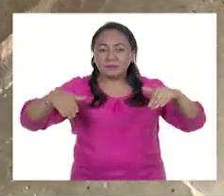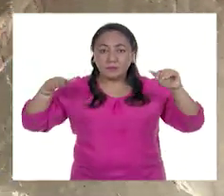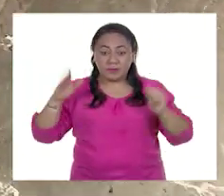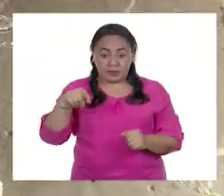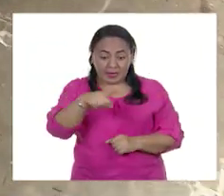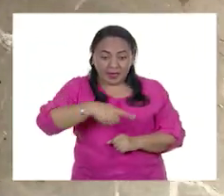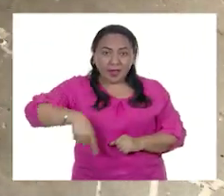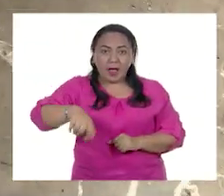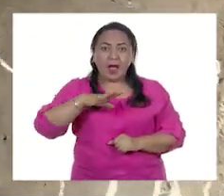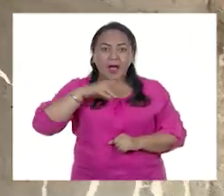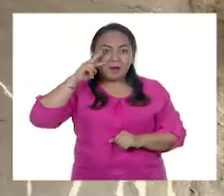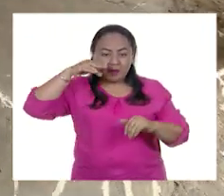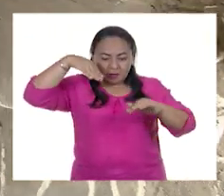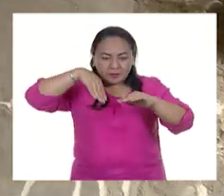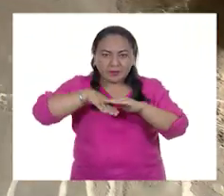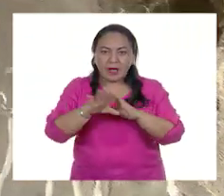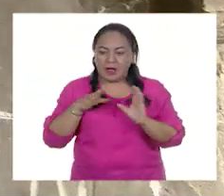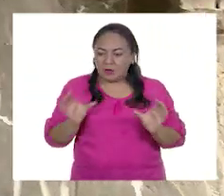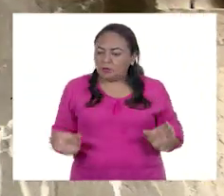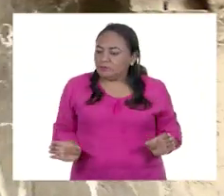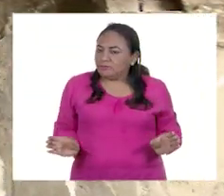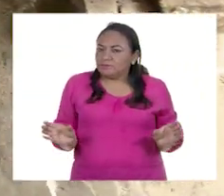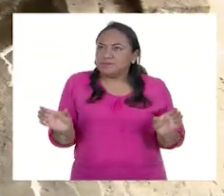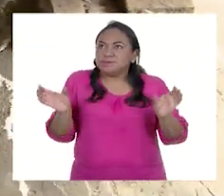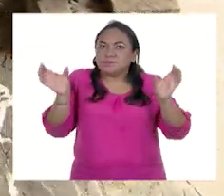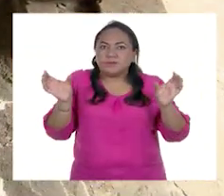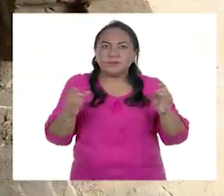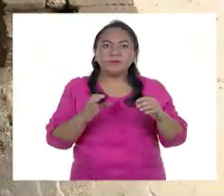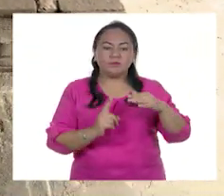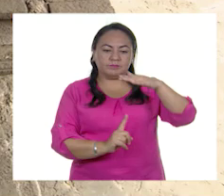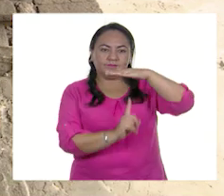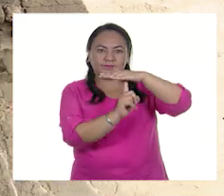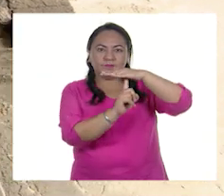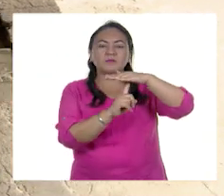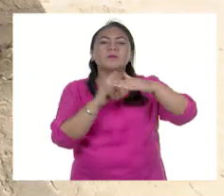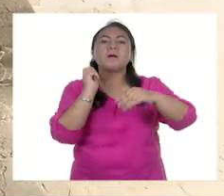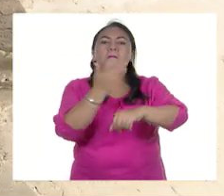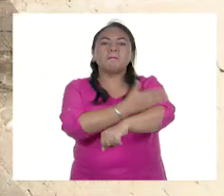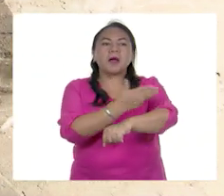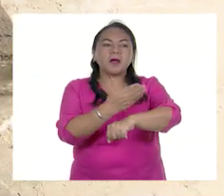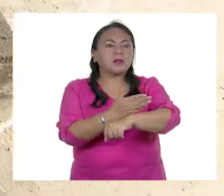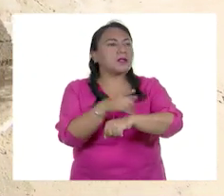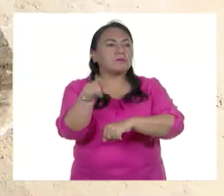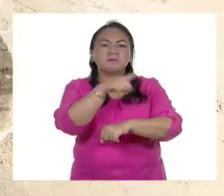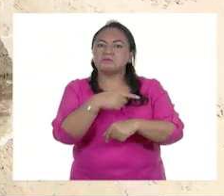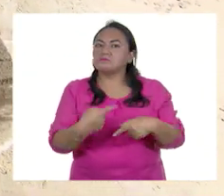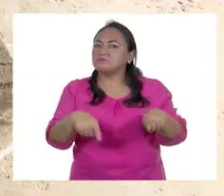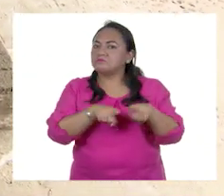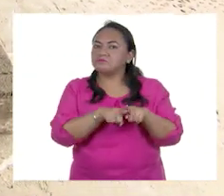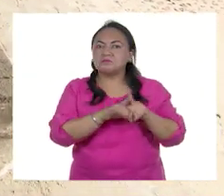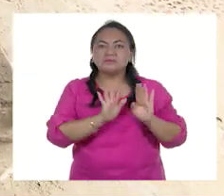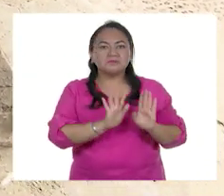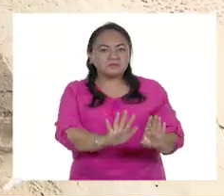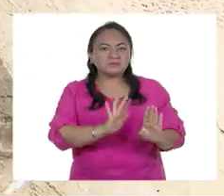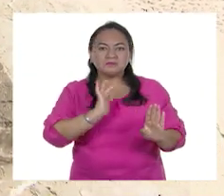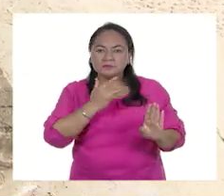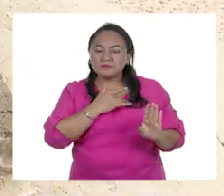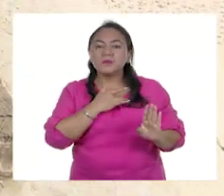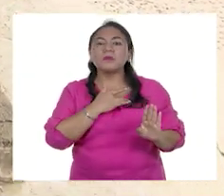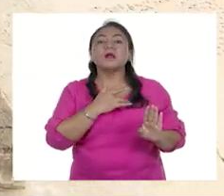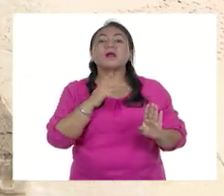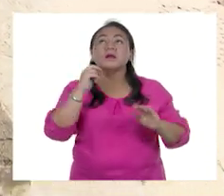bases de columnas de madera que no se conservaron. Todo esto, desde luego, tenía un